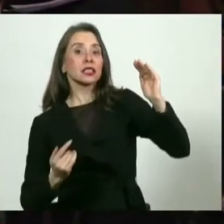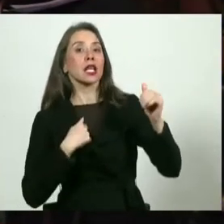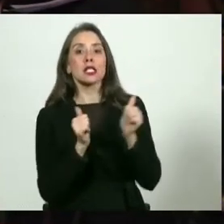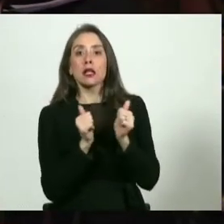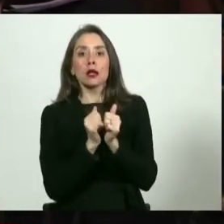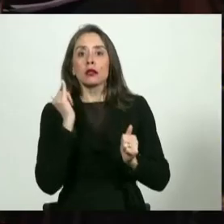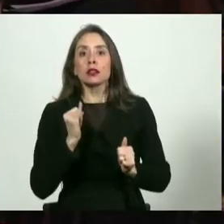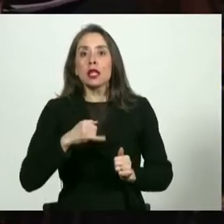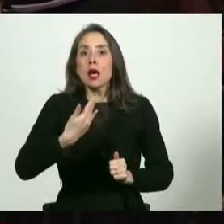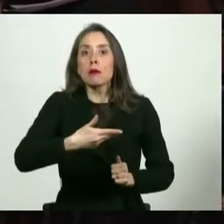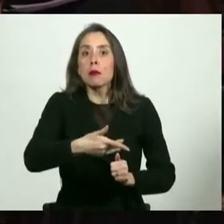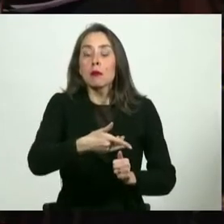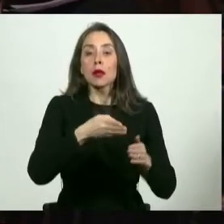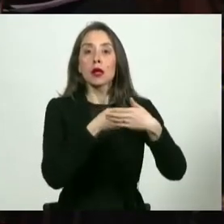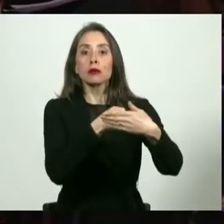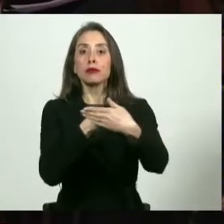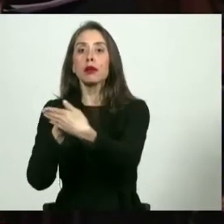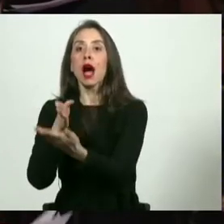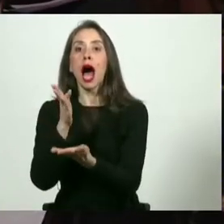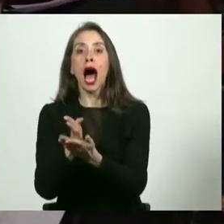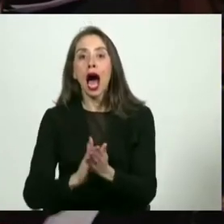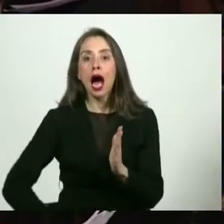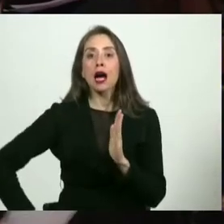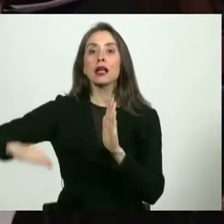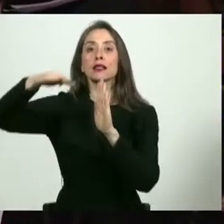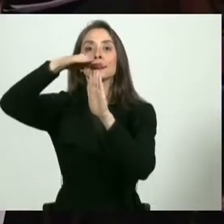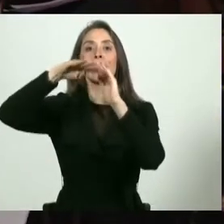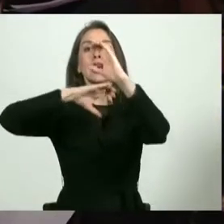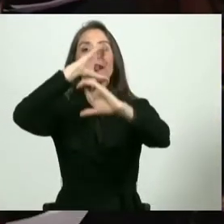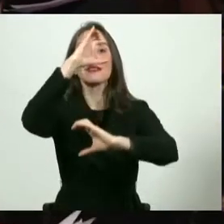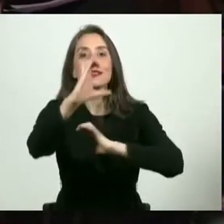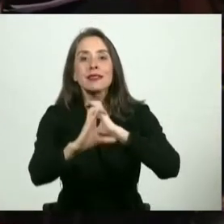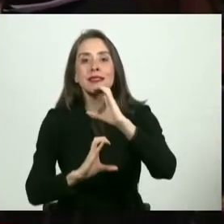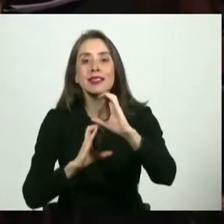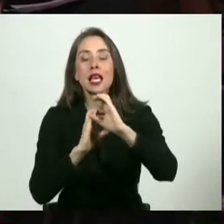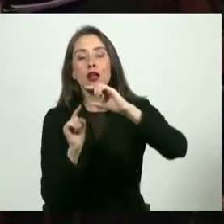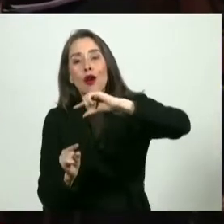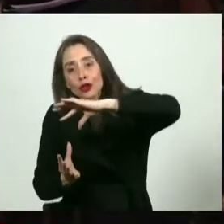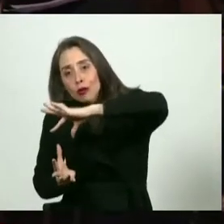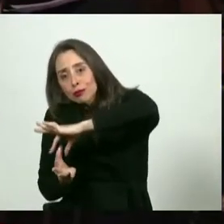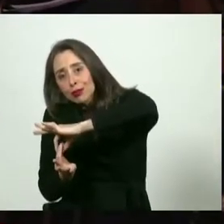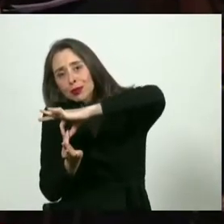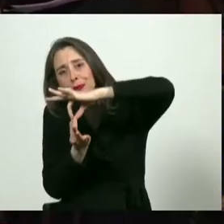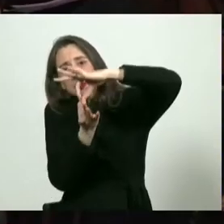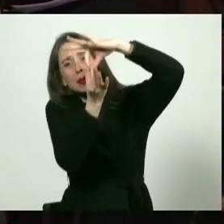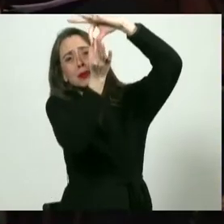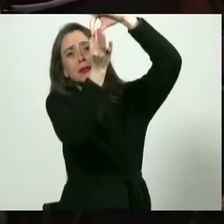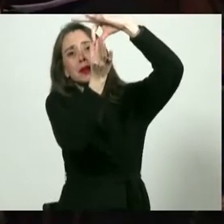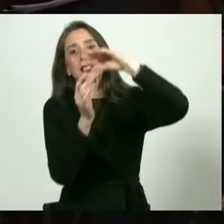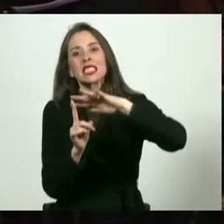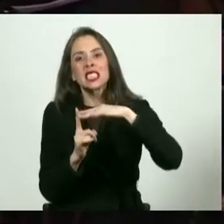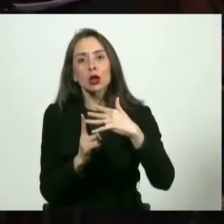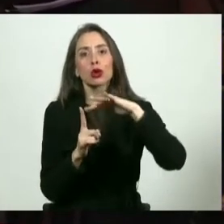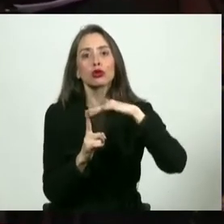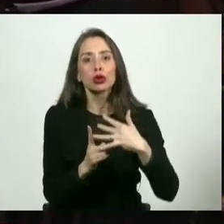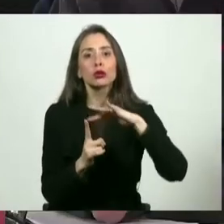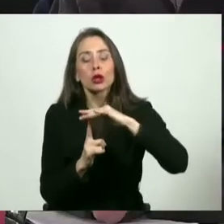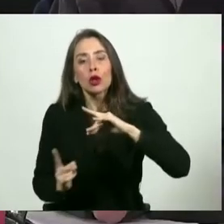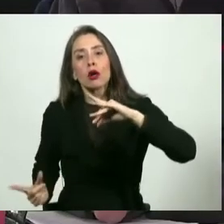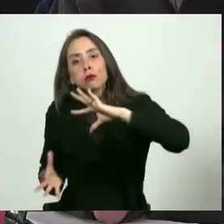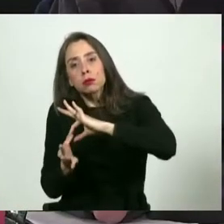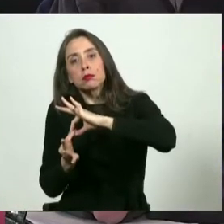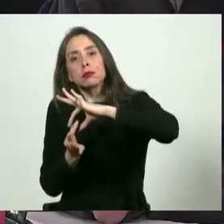mundo del trabajo. Es como una etapa, es un ciclo, es una cadena de situaciones que tienen que estar, por cierto, repitiendo